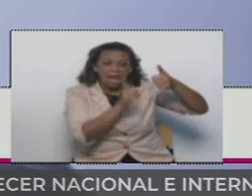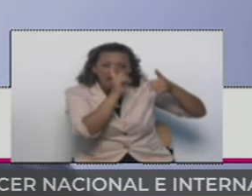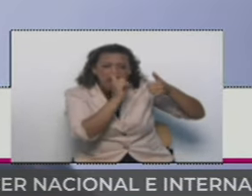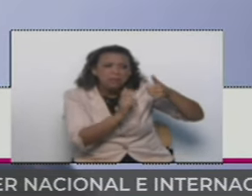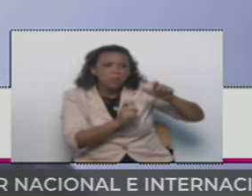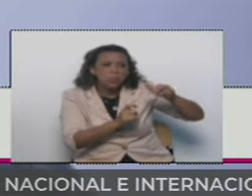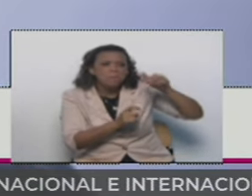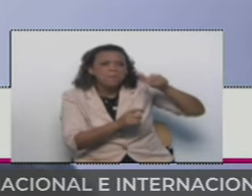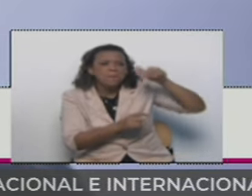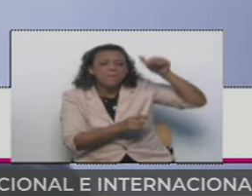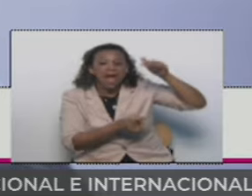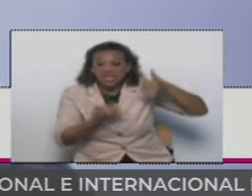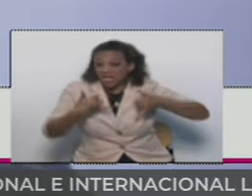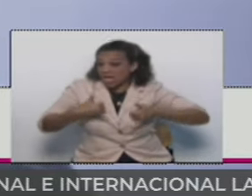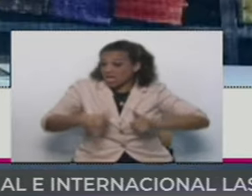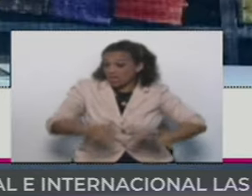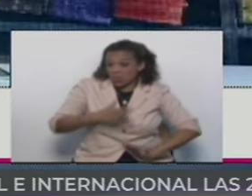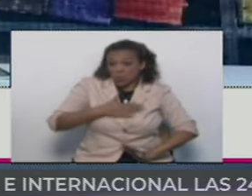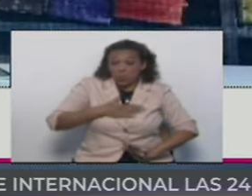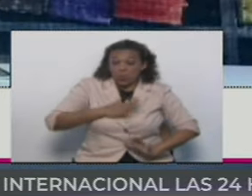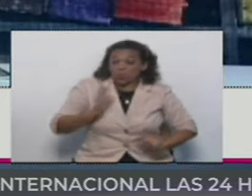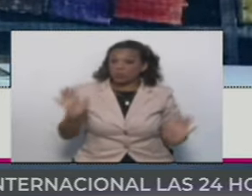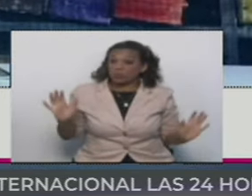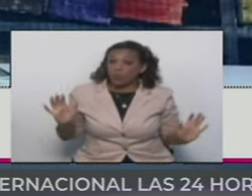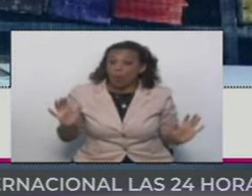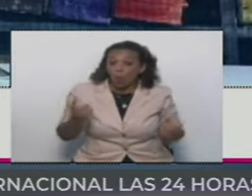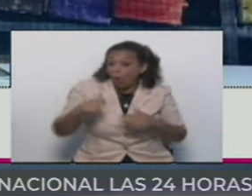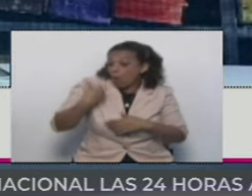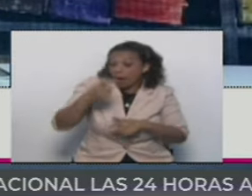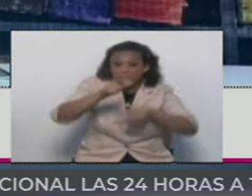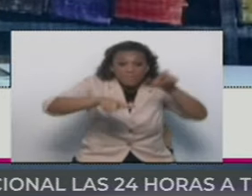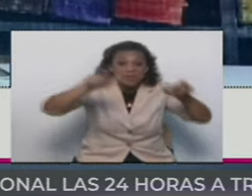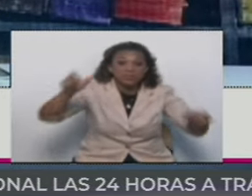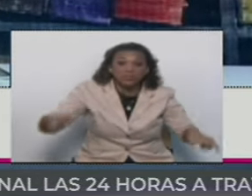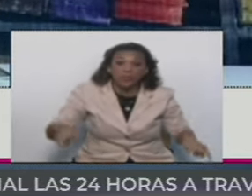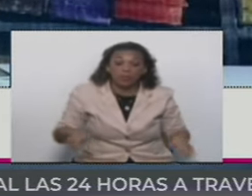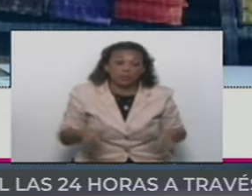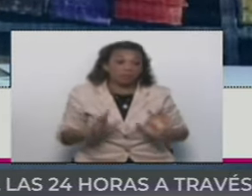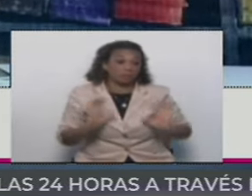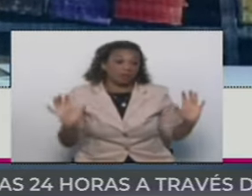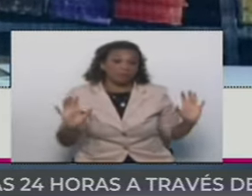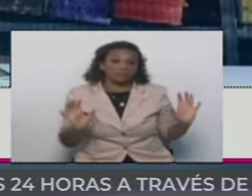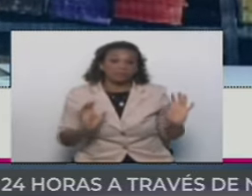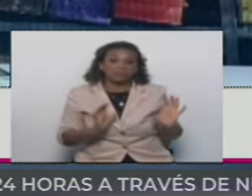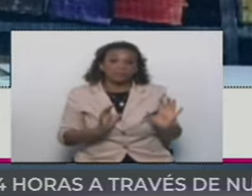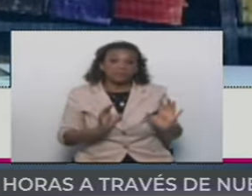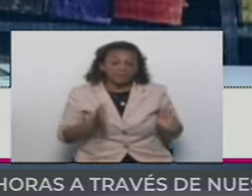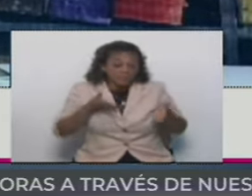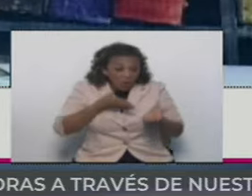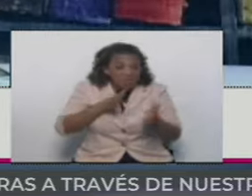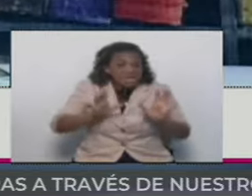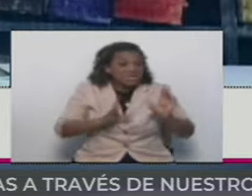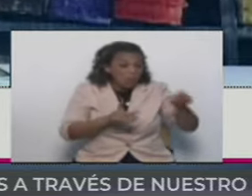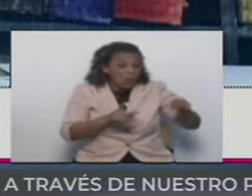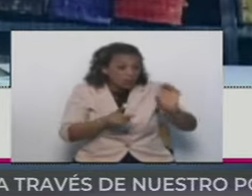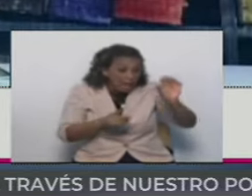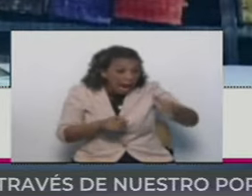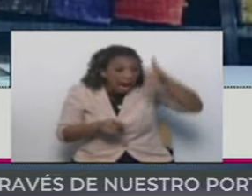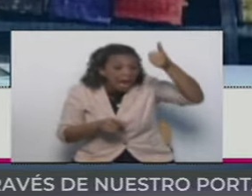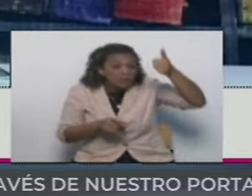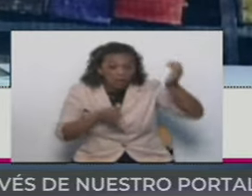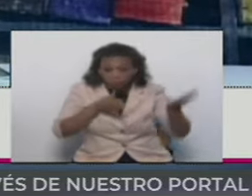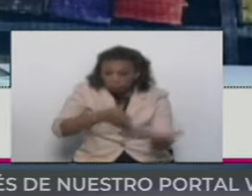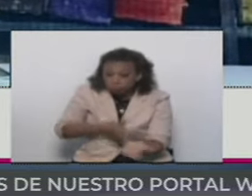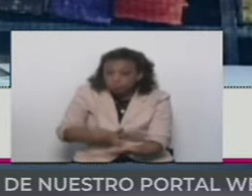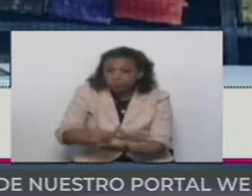Así sea hijo de uno o de cualquiera, ya son y toman su camino. Yo creo que